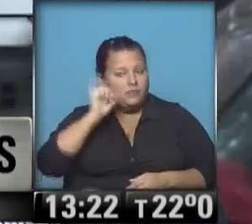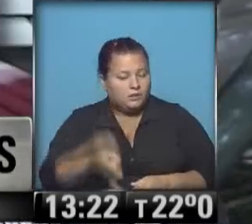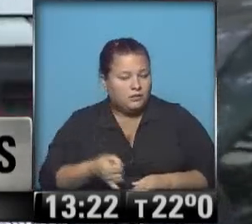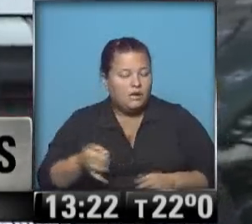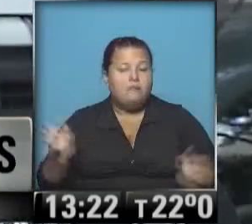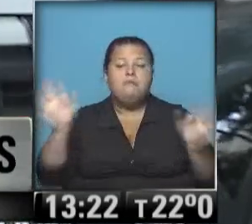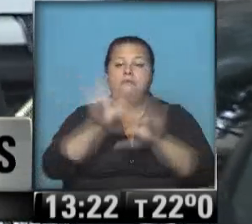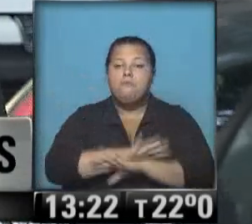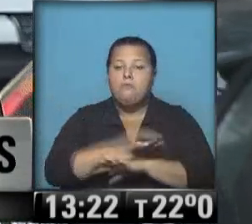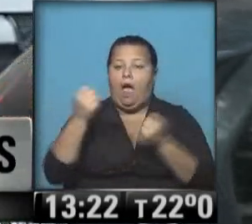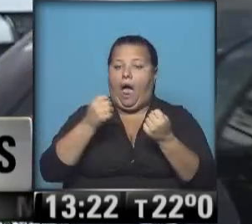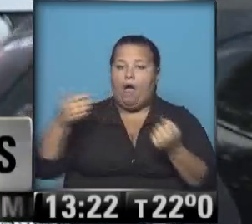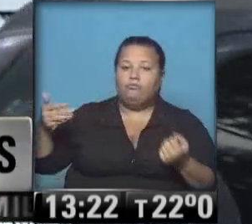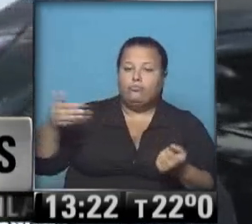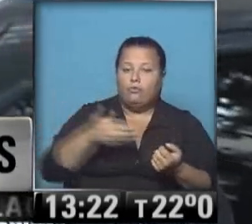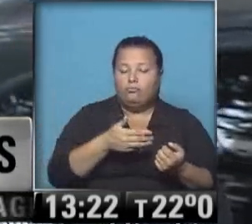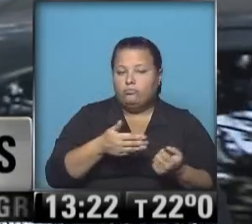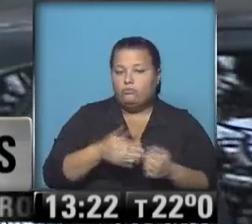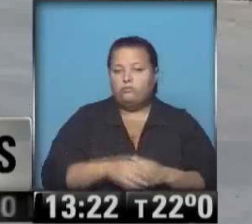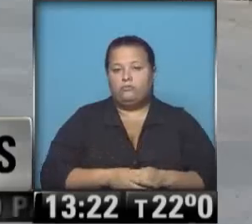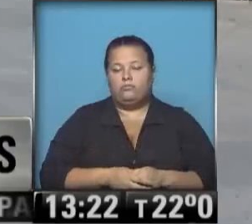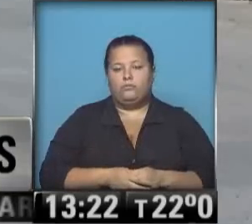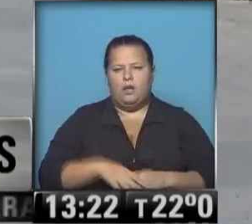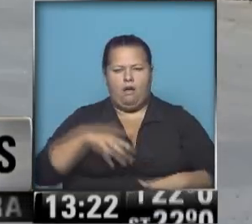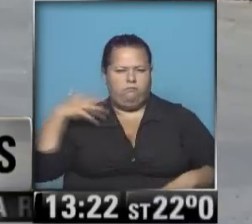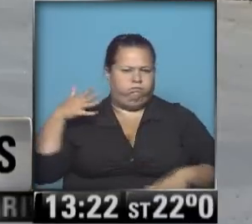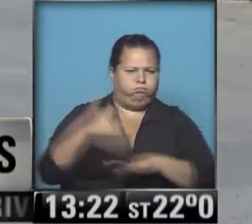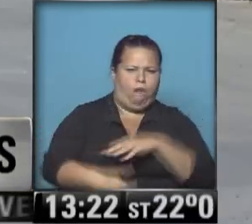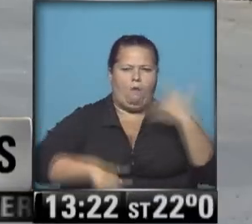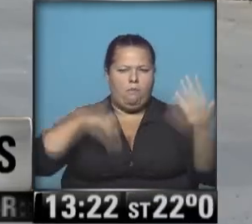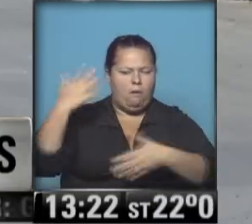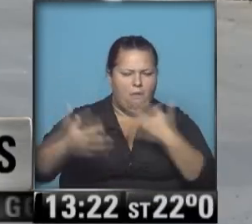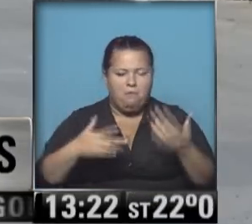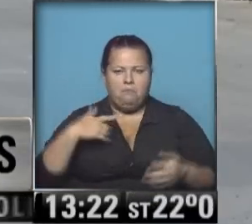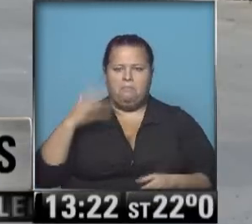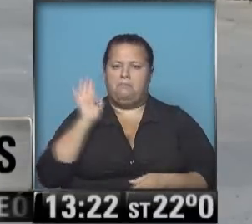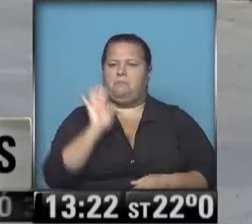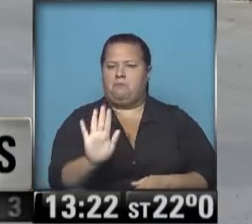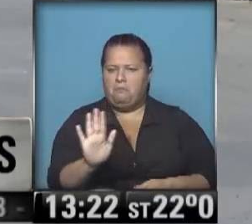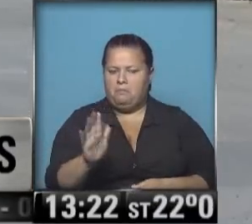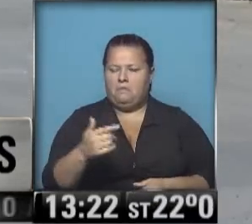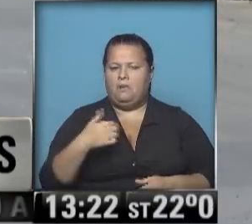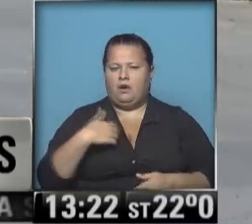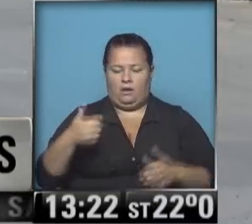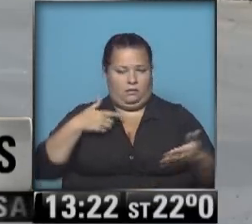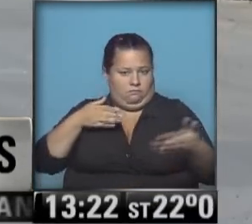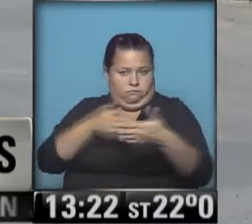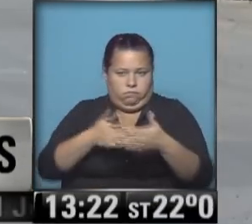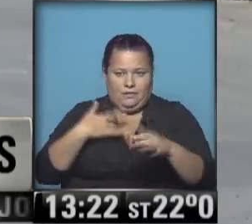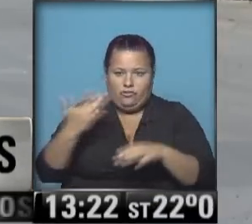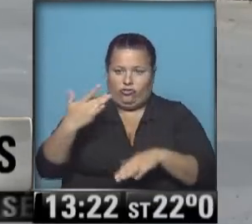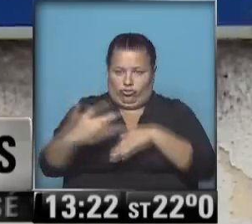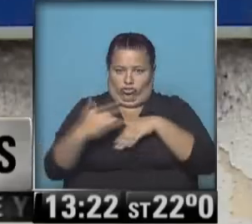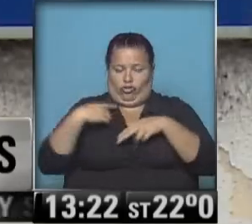repente un auto eh en entró violentamente en acción me frenaron encima directamente